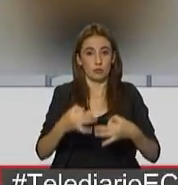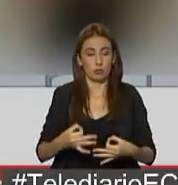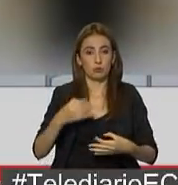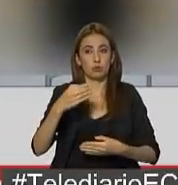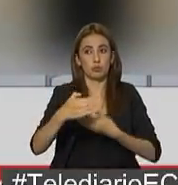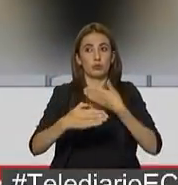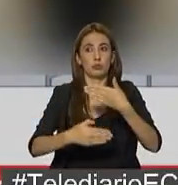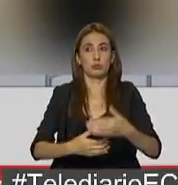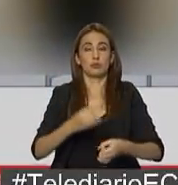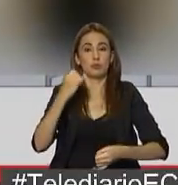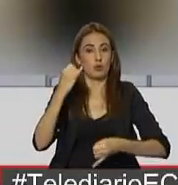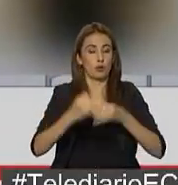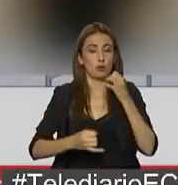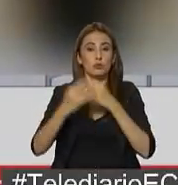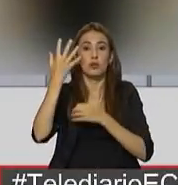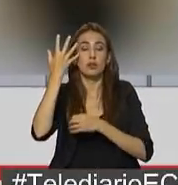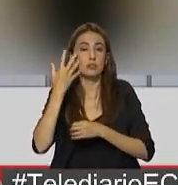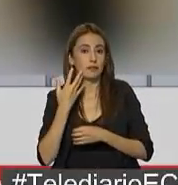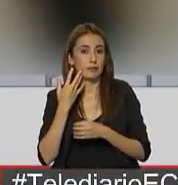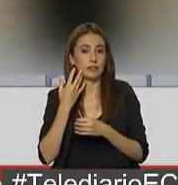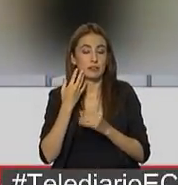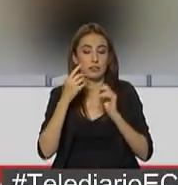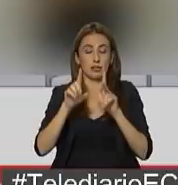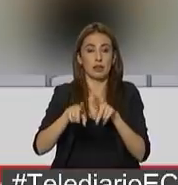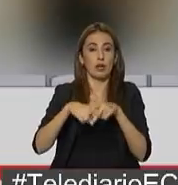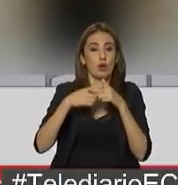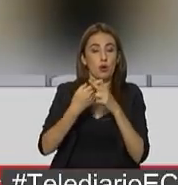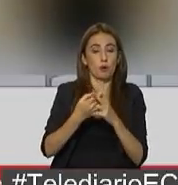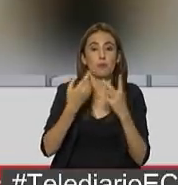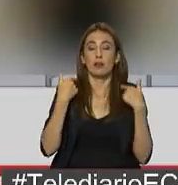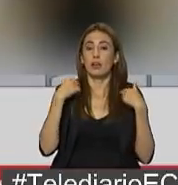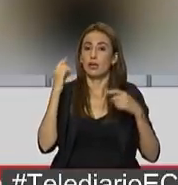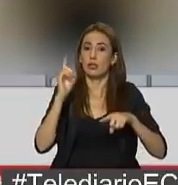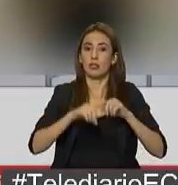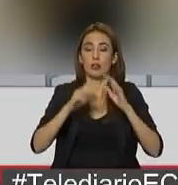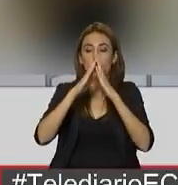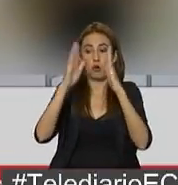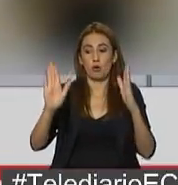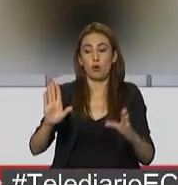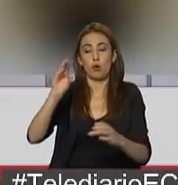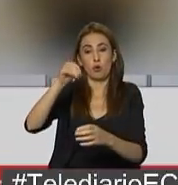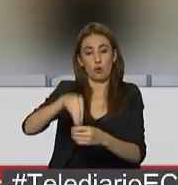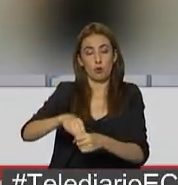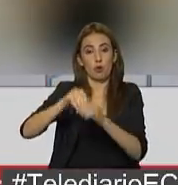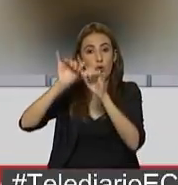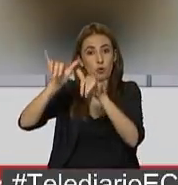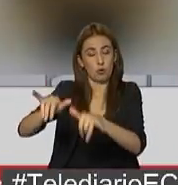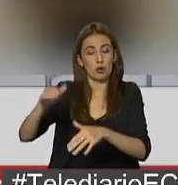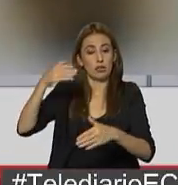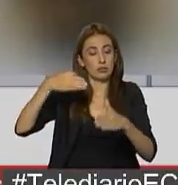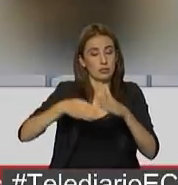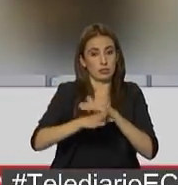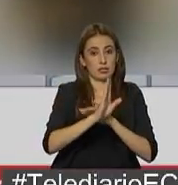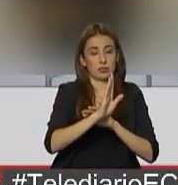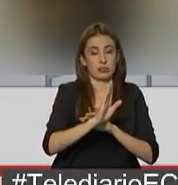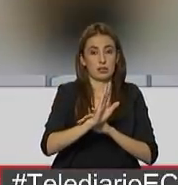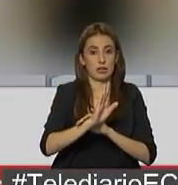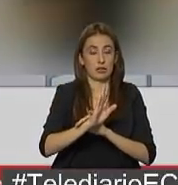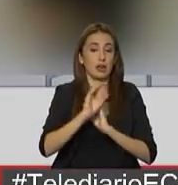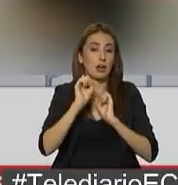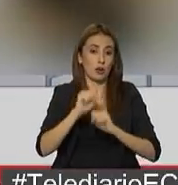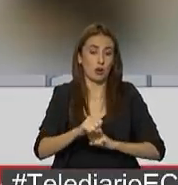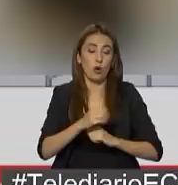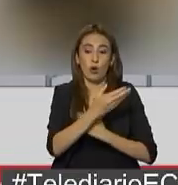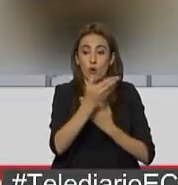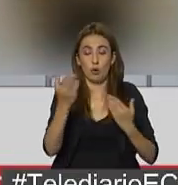de alarma. A partir de entonces, desaparecerá la obligación de cuarentena para los viajeros que entren en nuestro país y se han